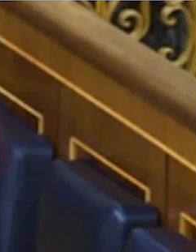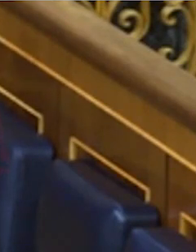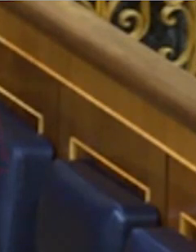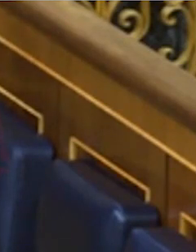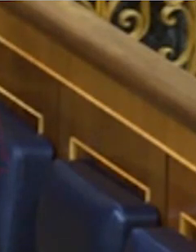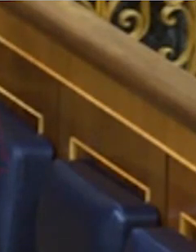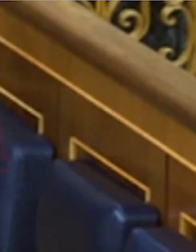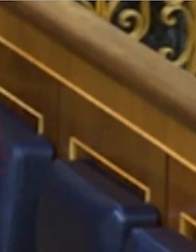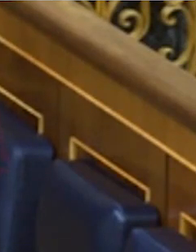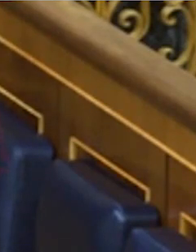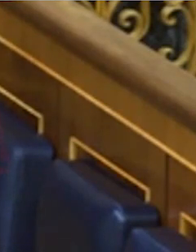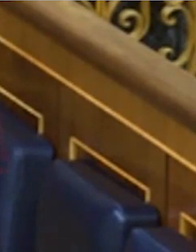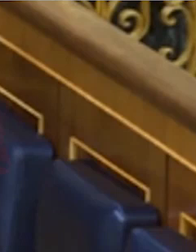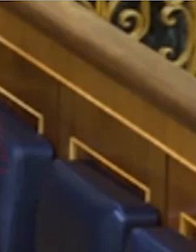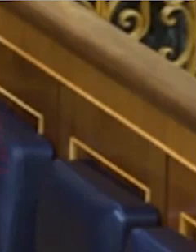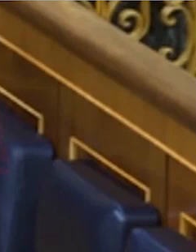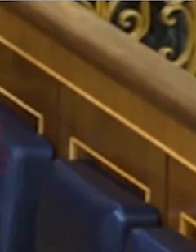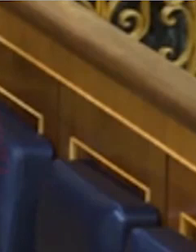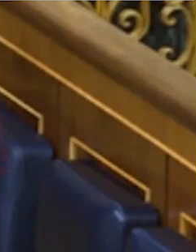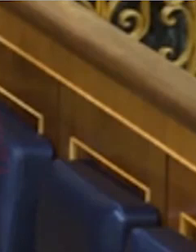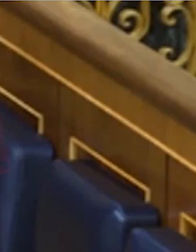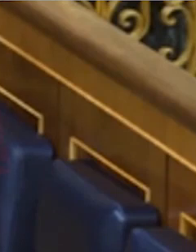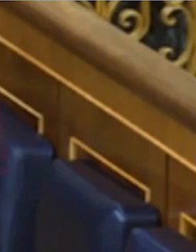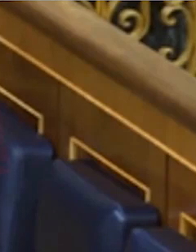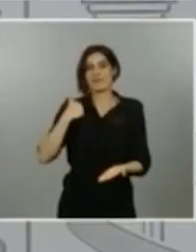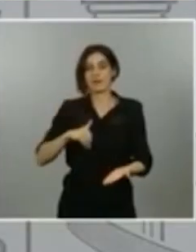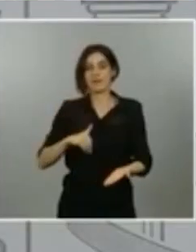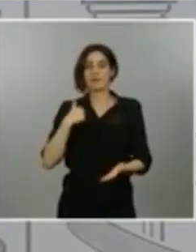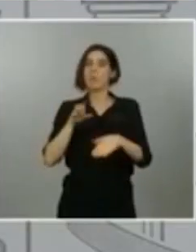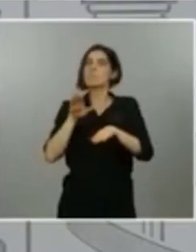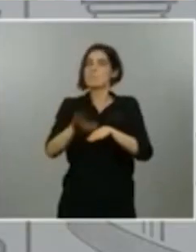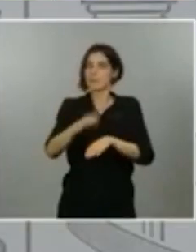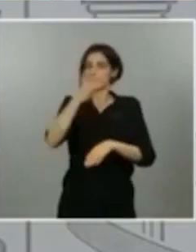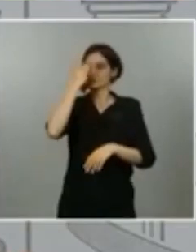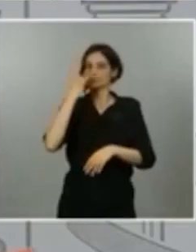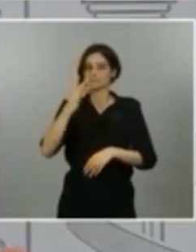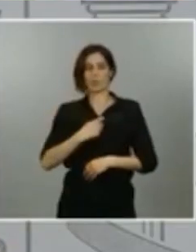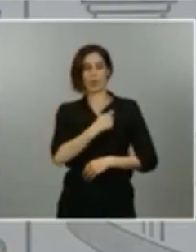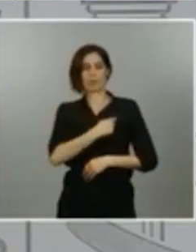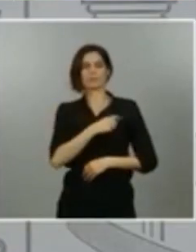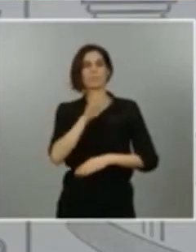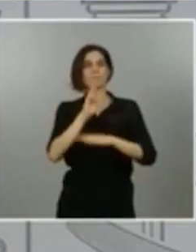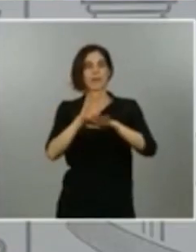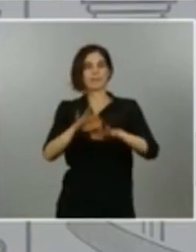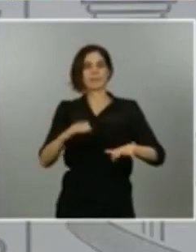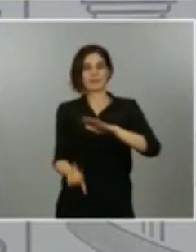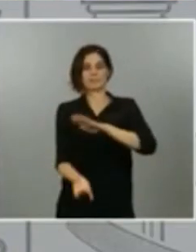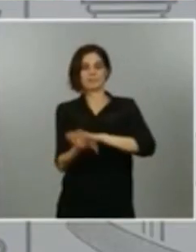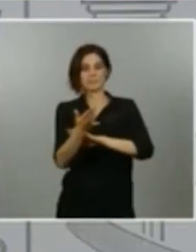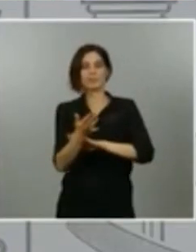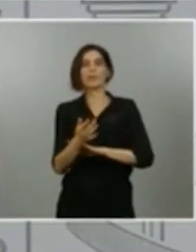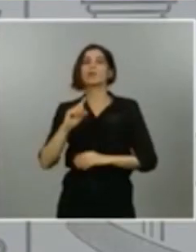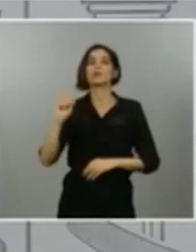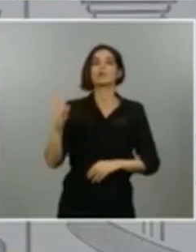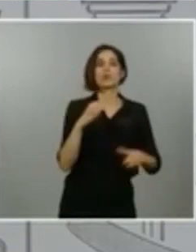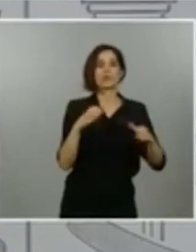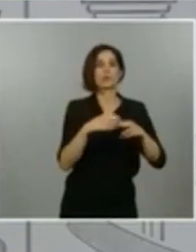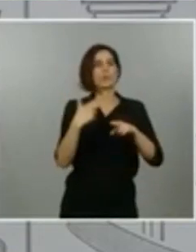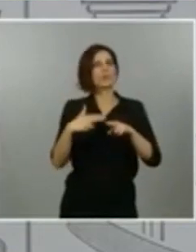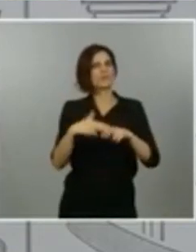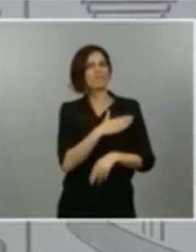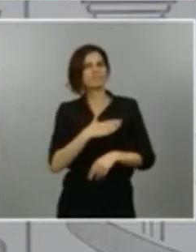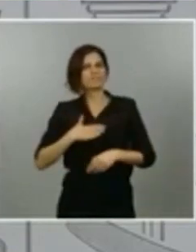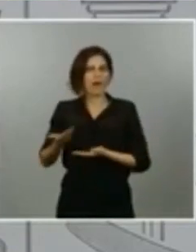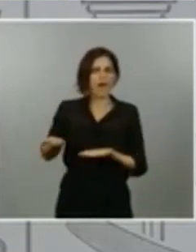desbarajuste es un cachondeo y si nos vamos de la parte sanitaria nos vamos a la parte famosa económica yo creo que es obvio